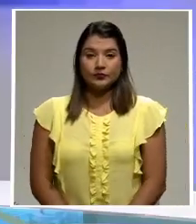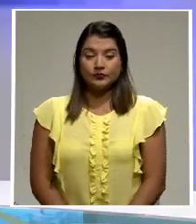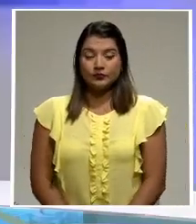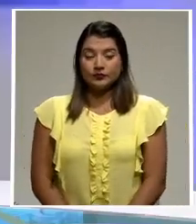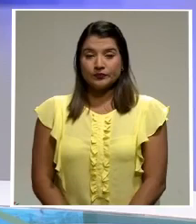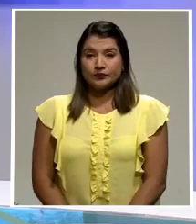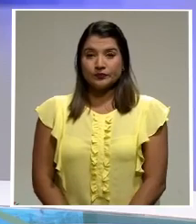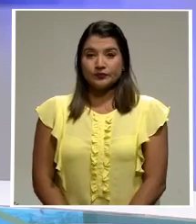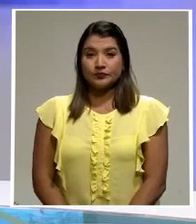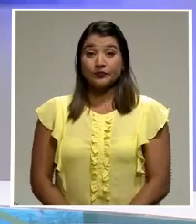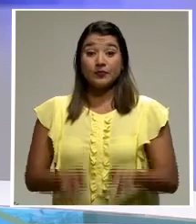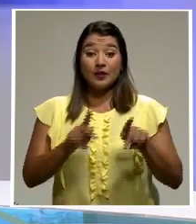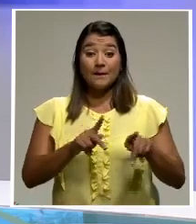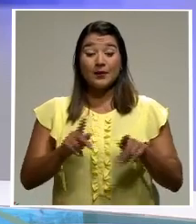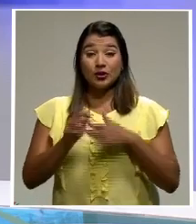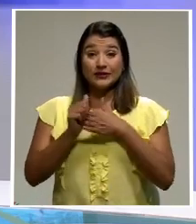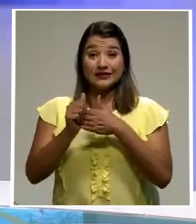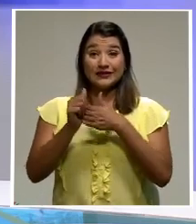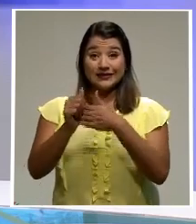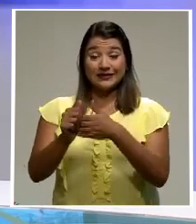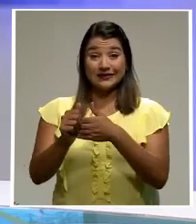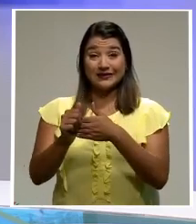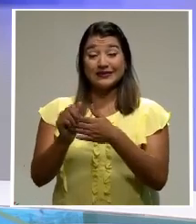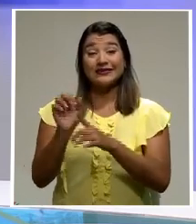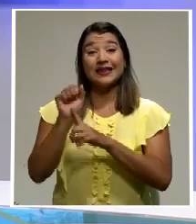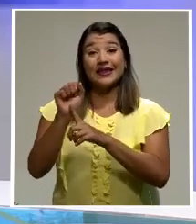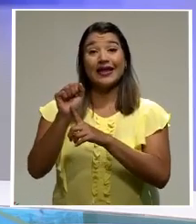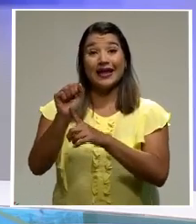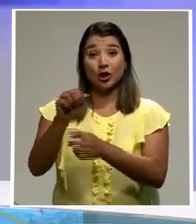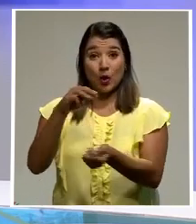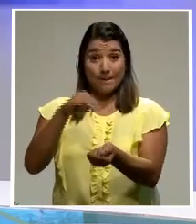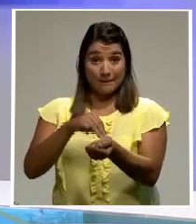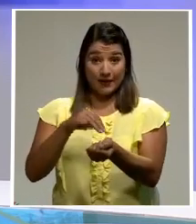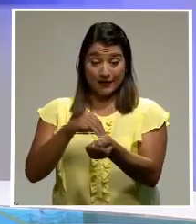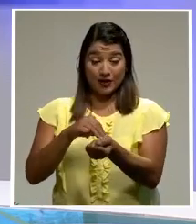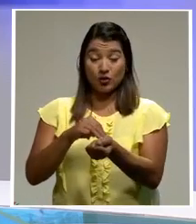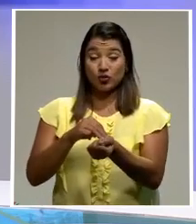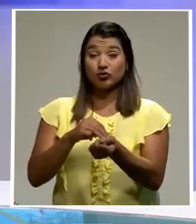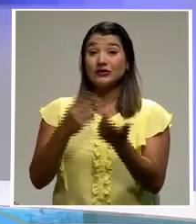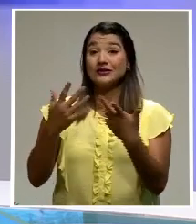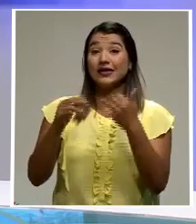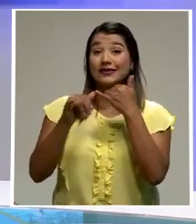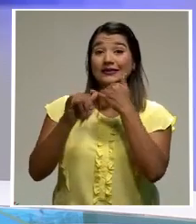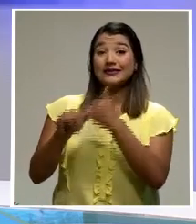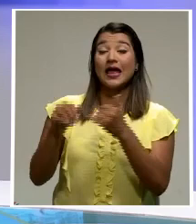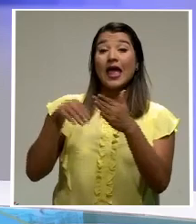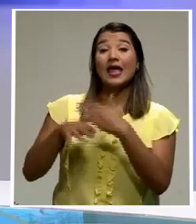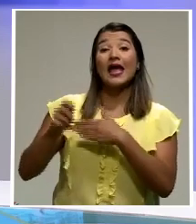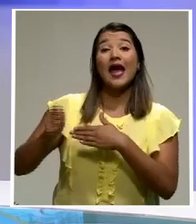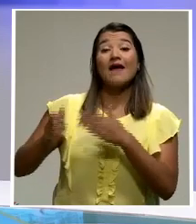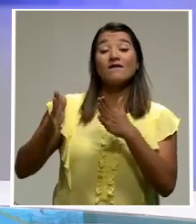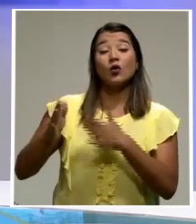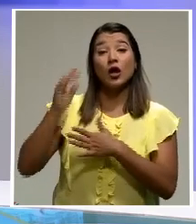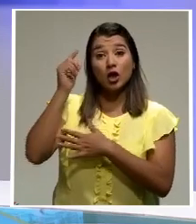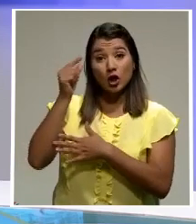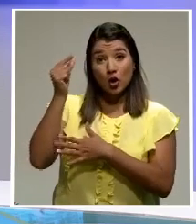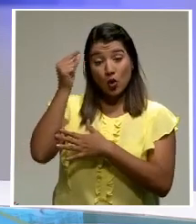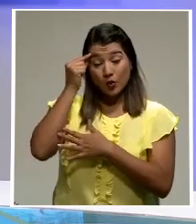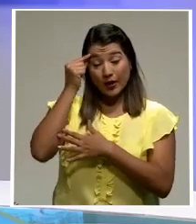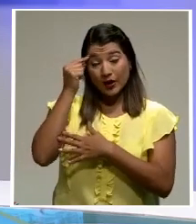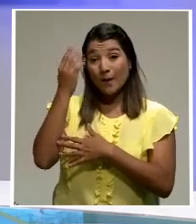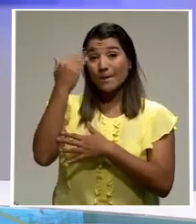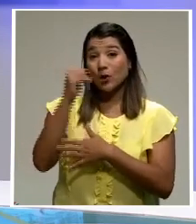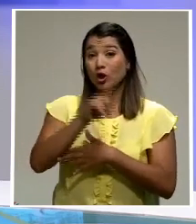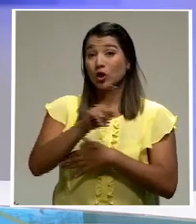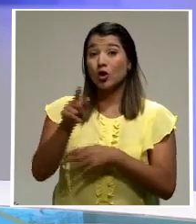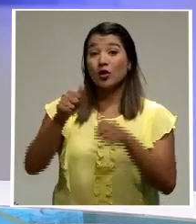Los dirigentes de la Unión Médica Nacional presentaron una denuncia ante la Procuraduría de la Ética Pública en contra de